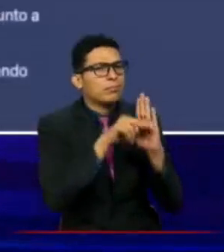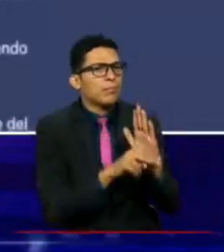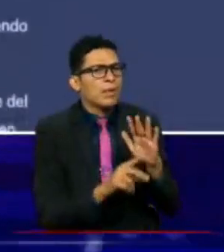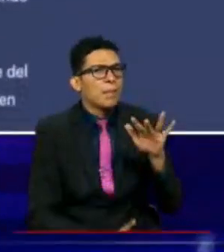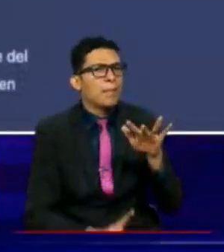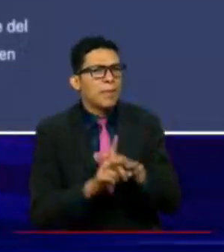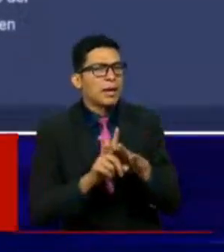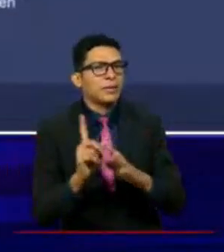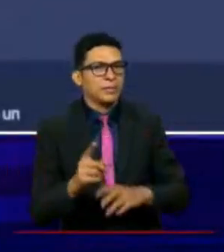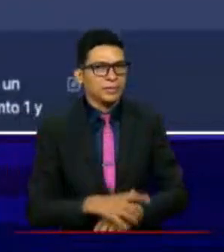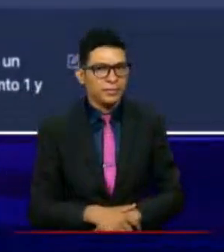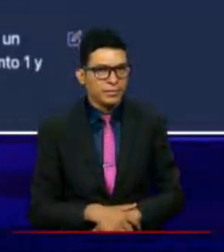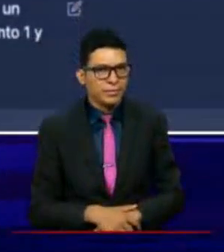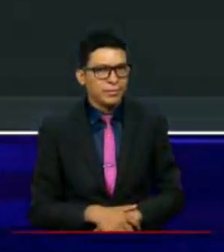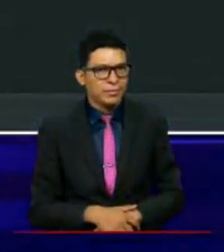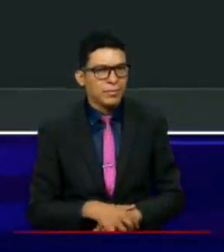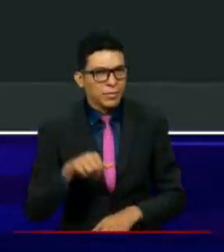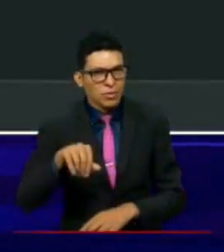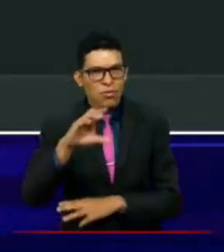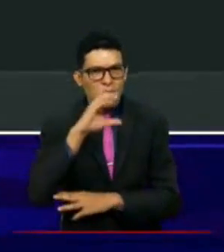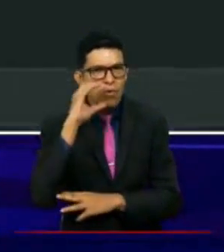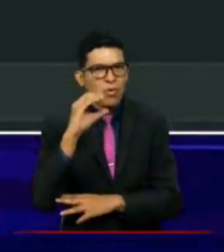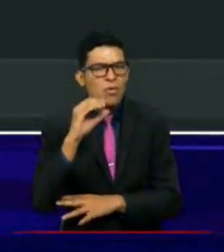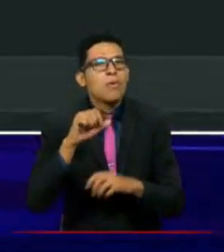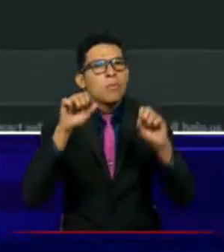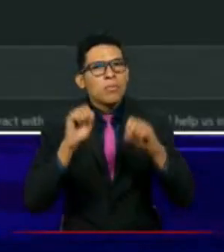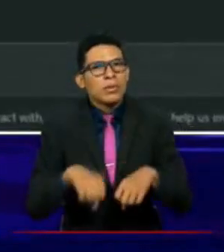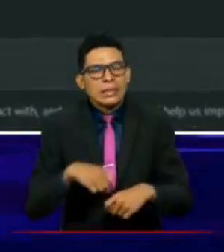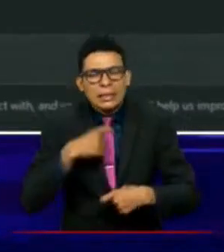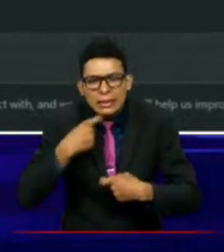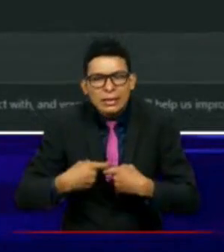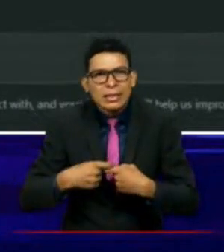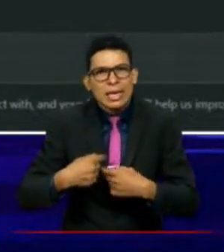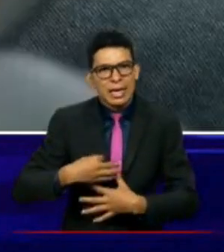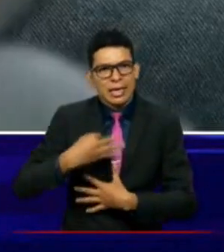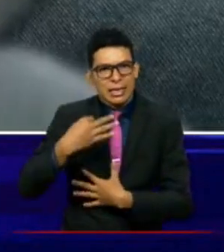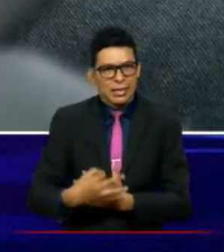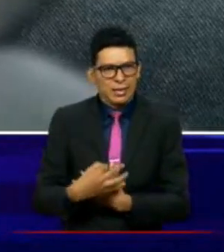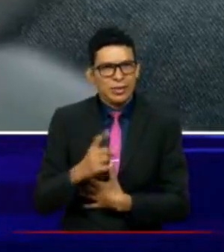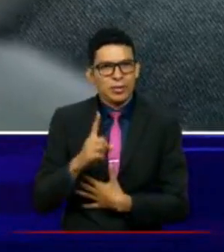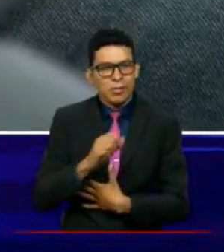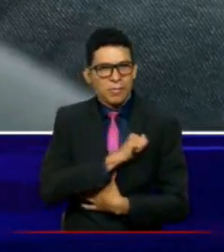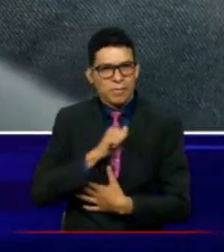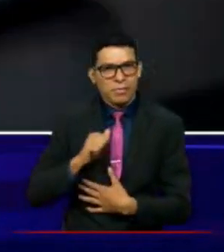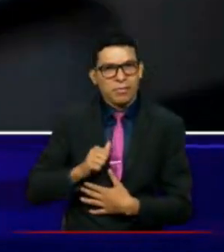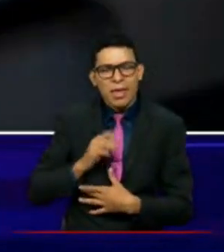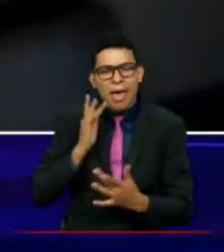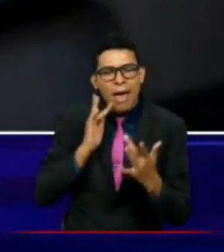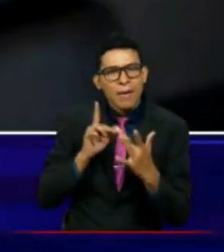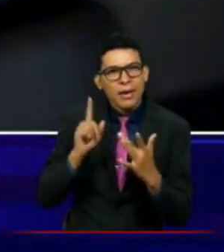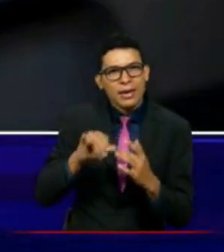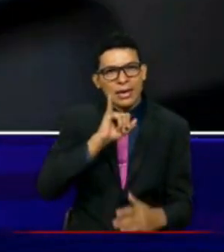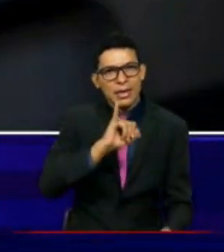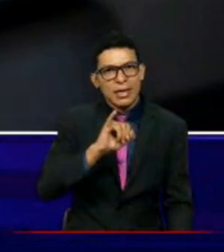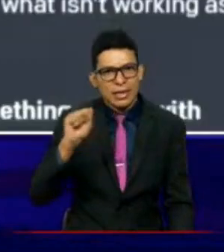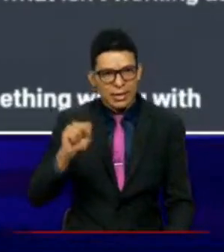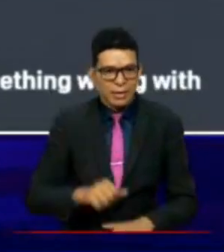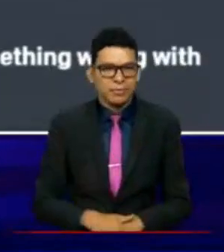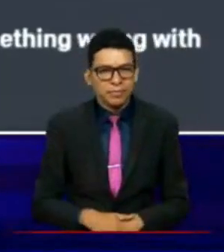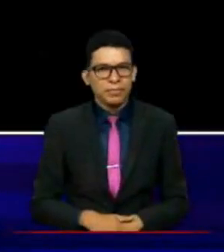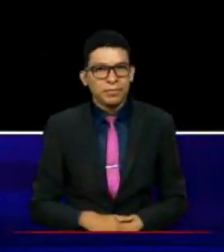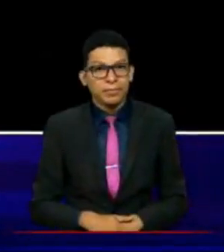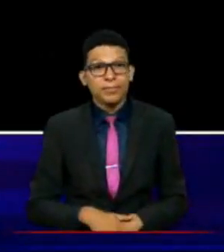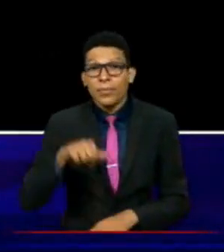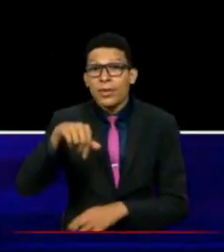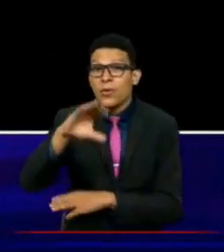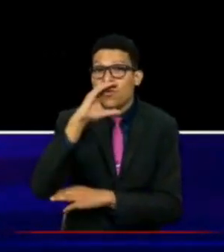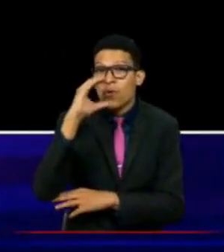emergentes hablemos de las que son emergentes en Colombia pueden abordar los desafíos éticos y de privacidad relacionados con la ia actualmente